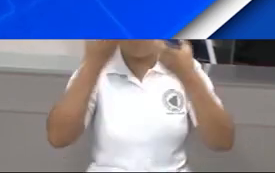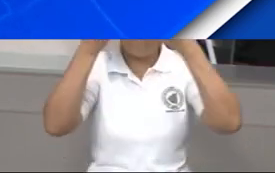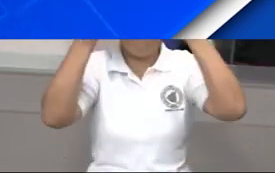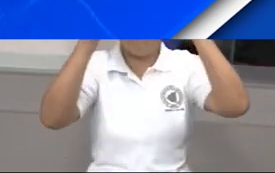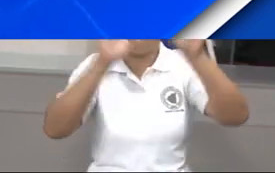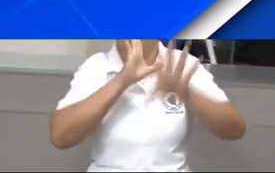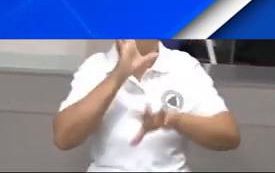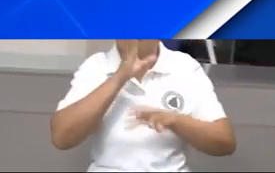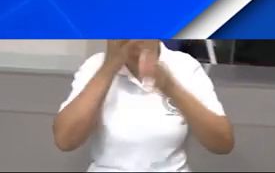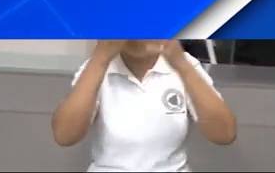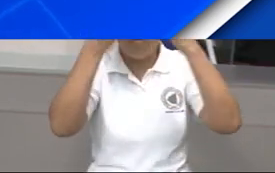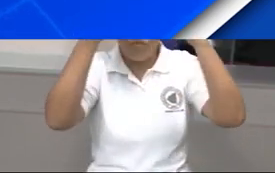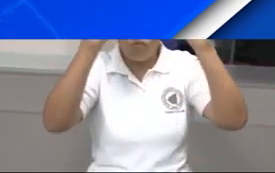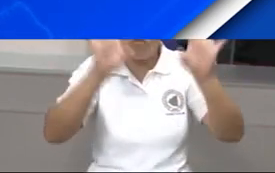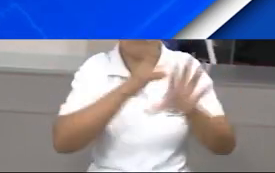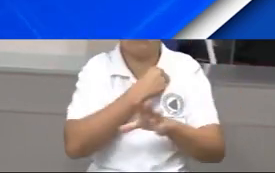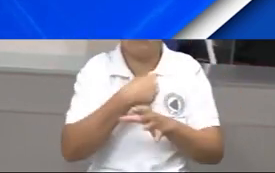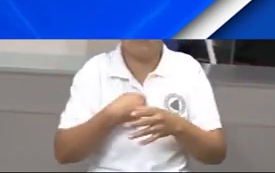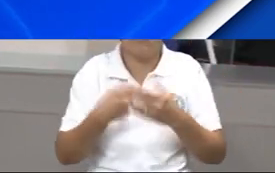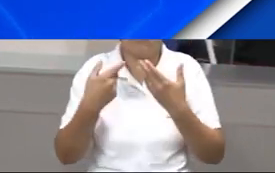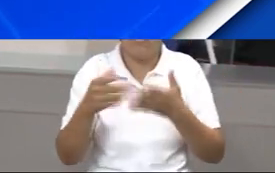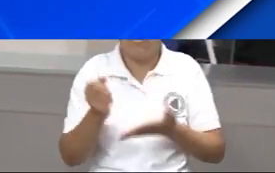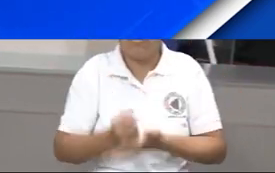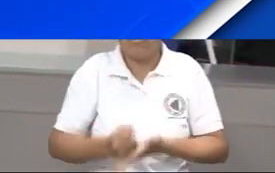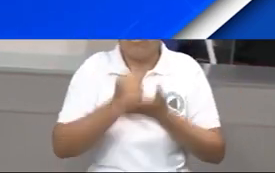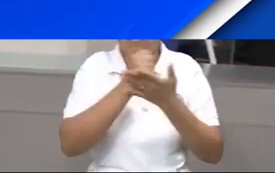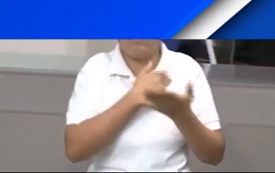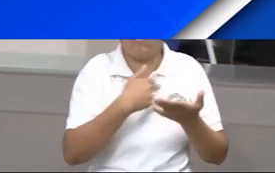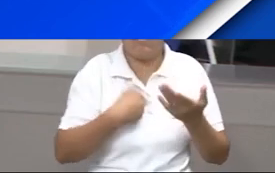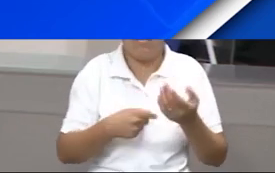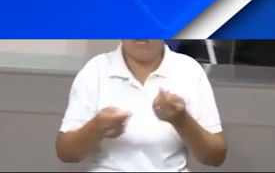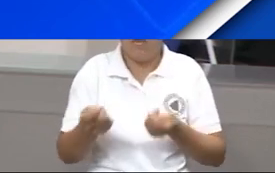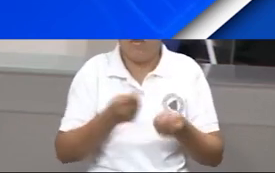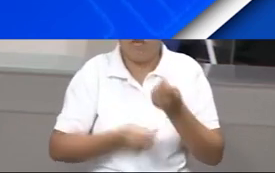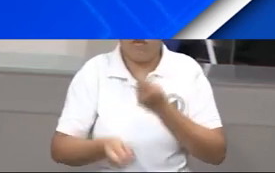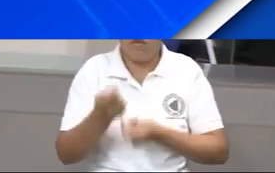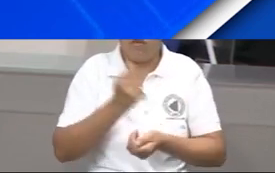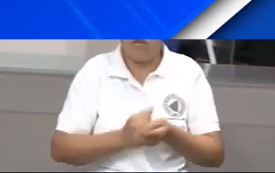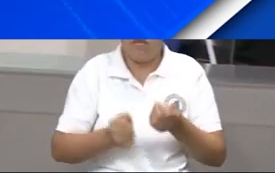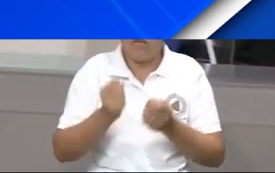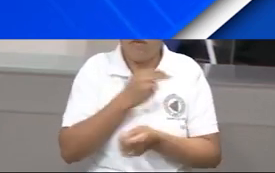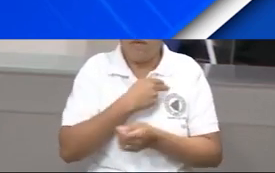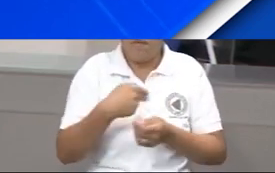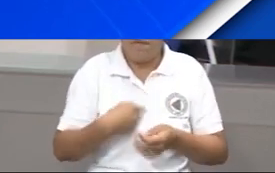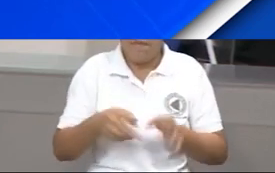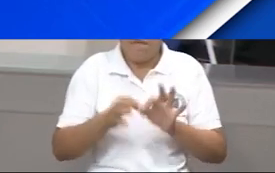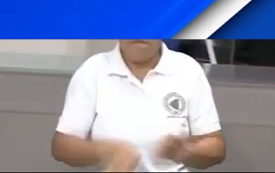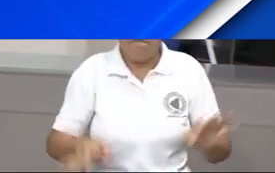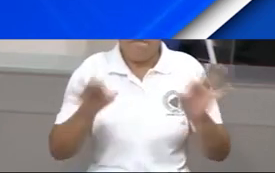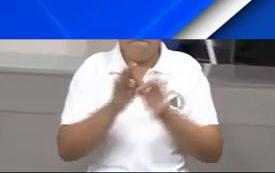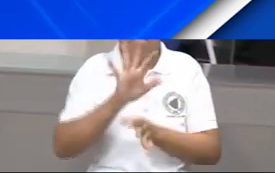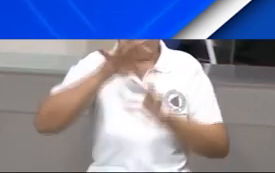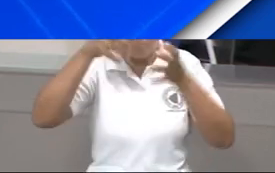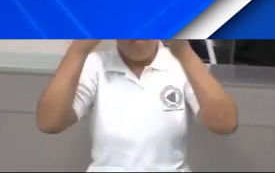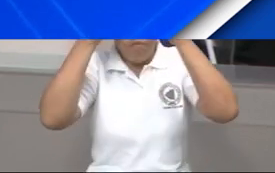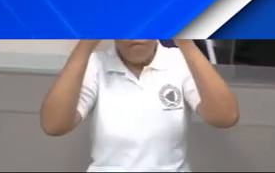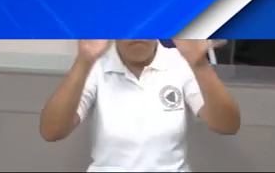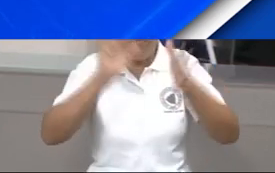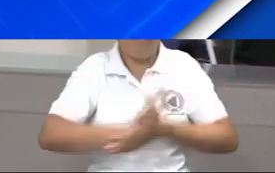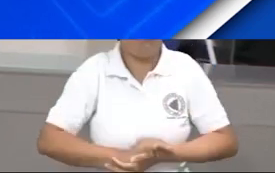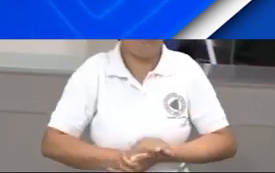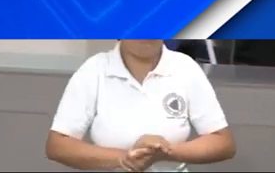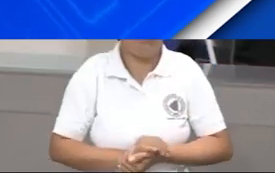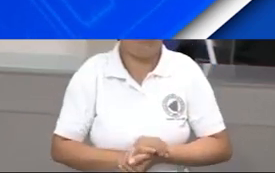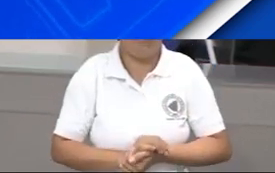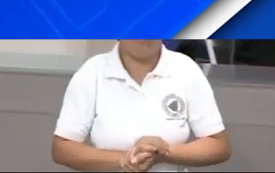de la competencia a través del fomento de la innovación y la inversión en el sector, entre otros.